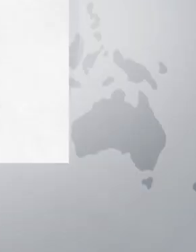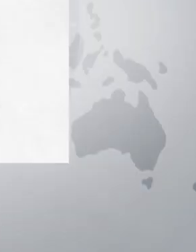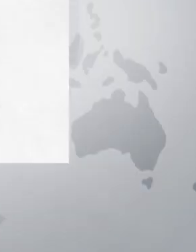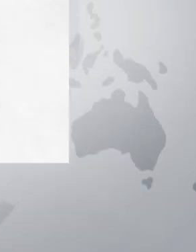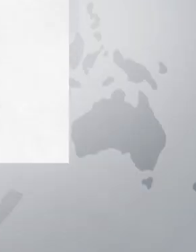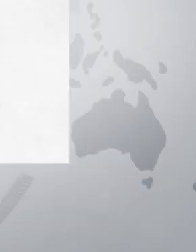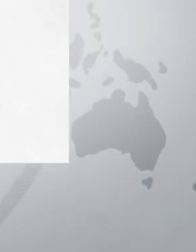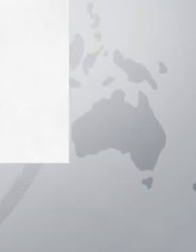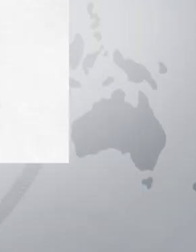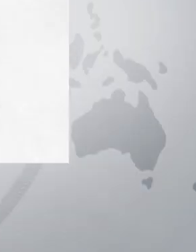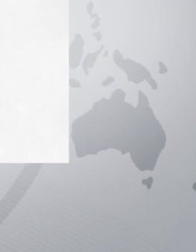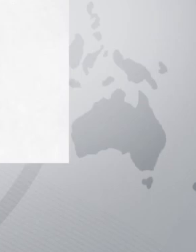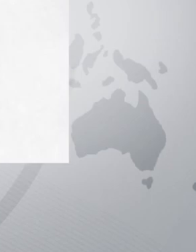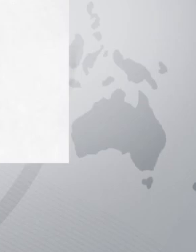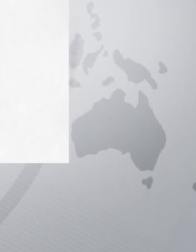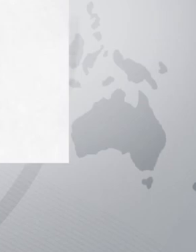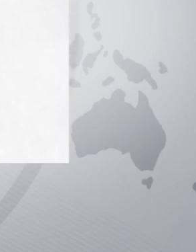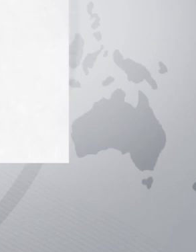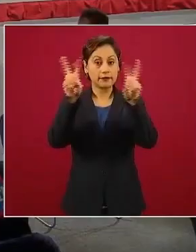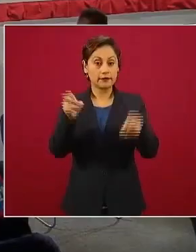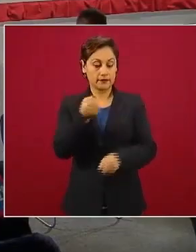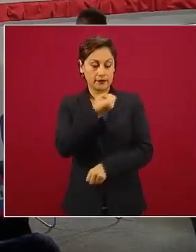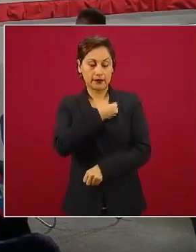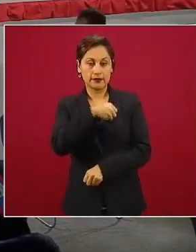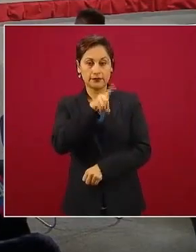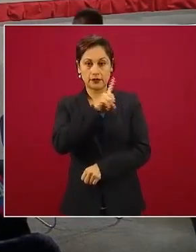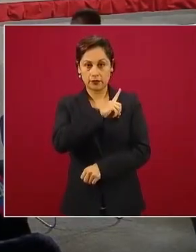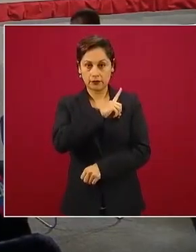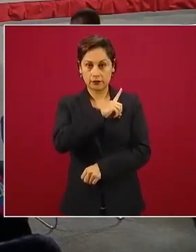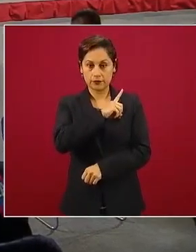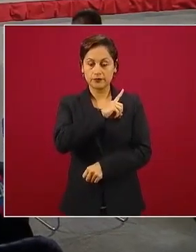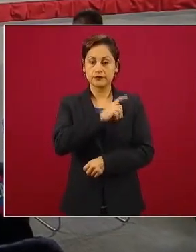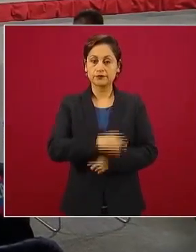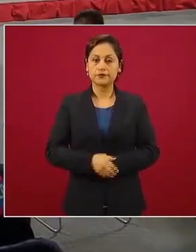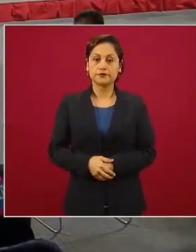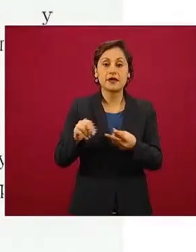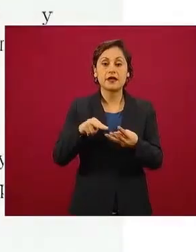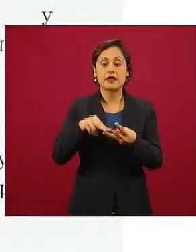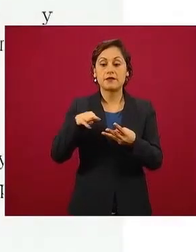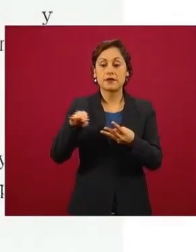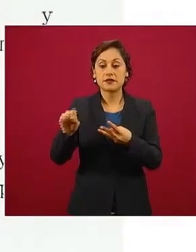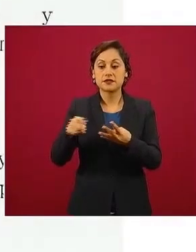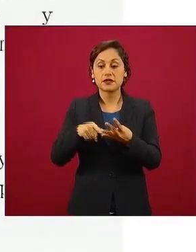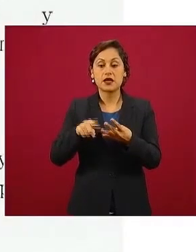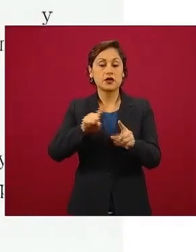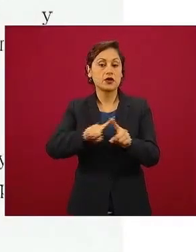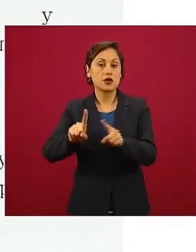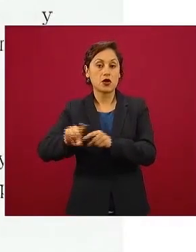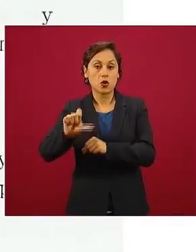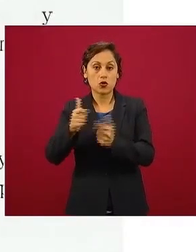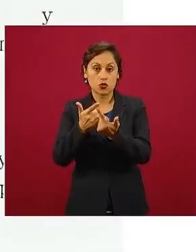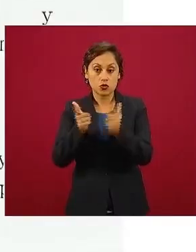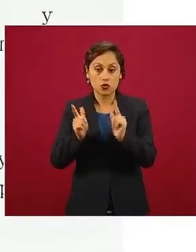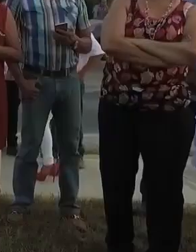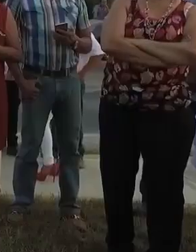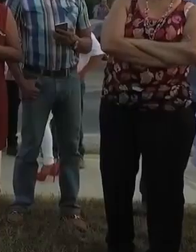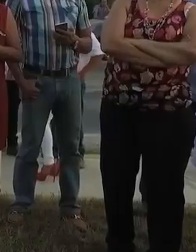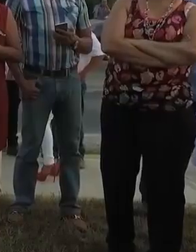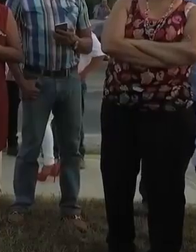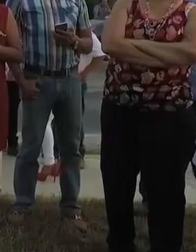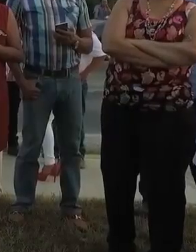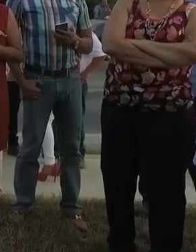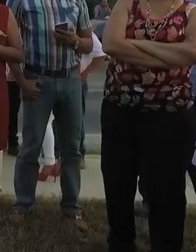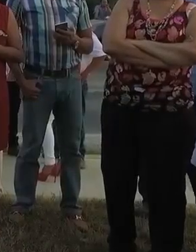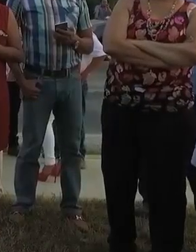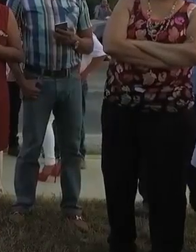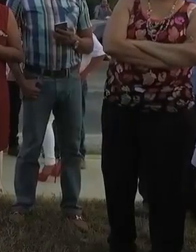opositor amplio, que quiere esparcir su veneno en el gobierno de la 4T, al intentar crear un supuesto frente con el que se busca que el presidente Andrés